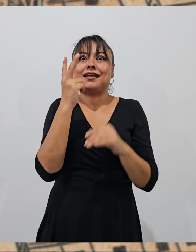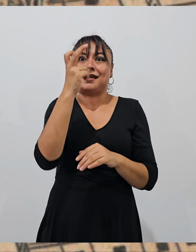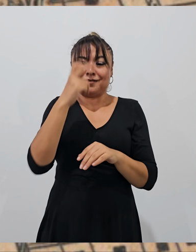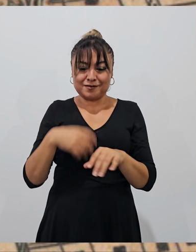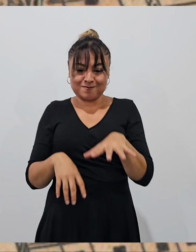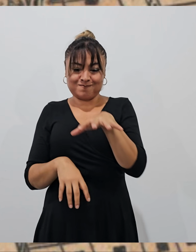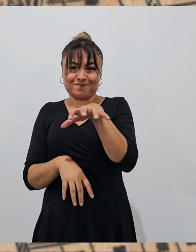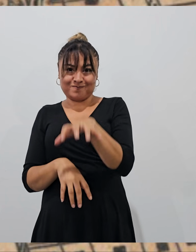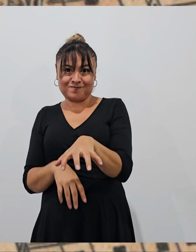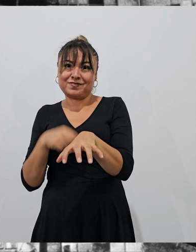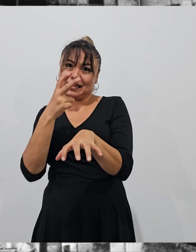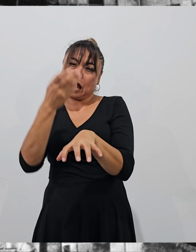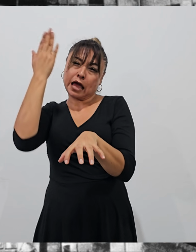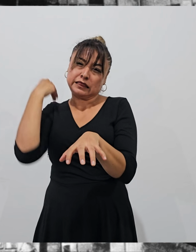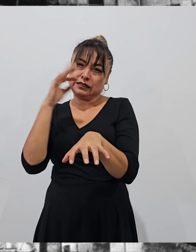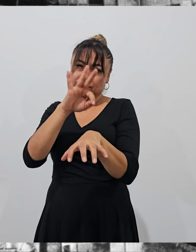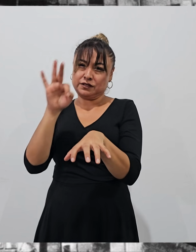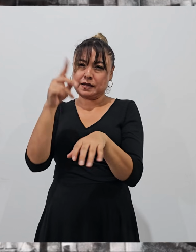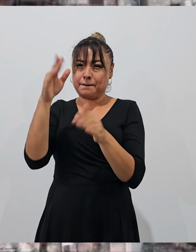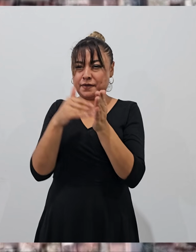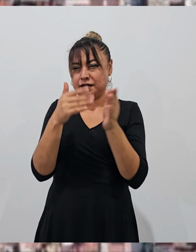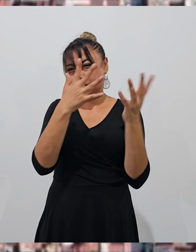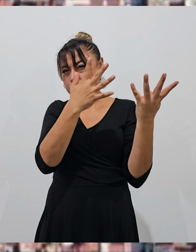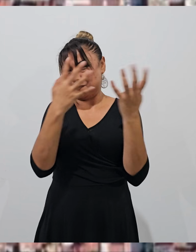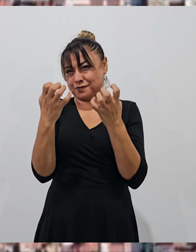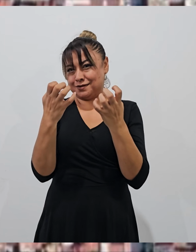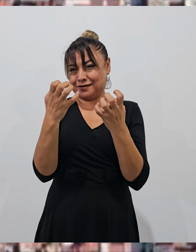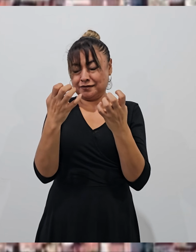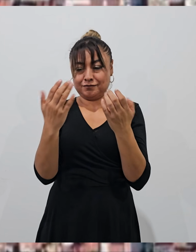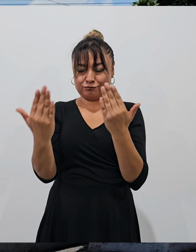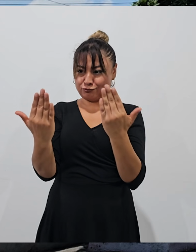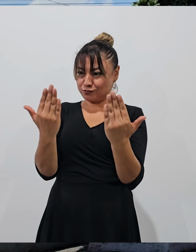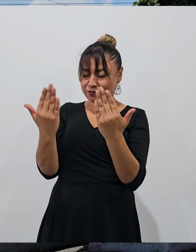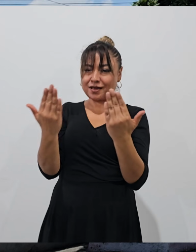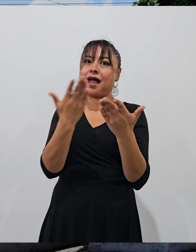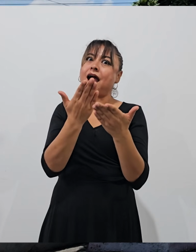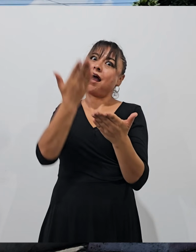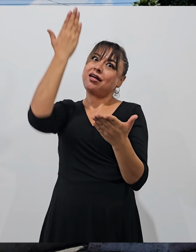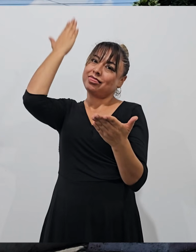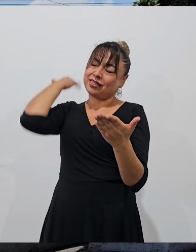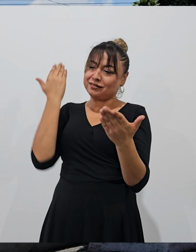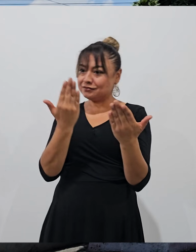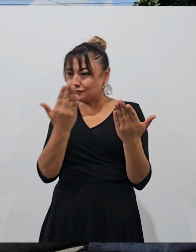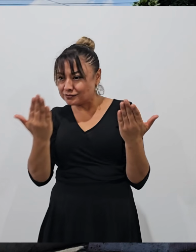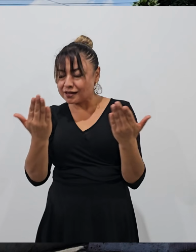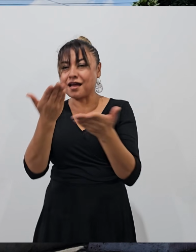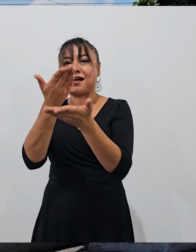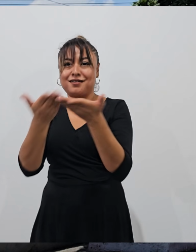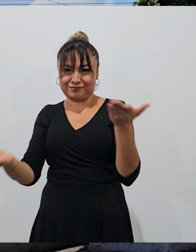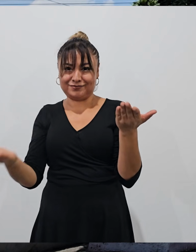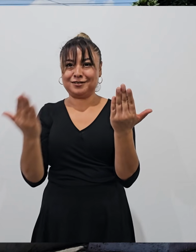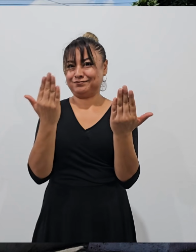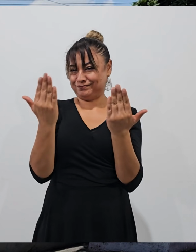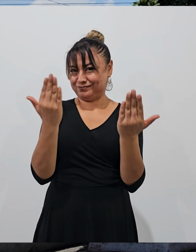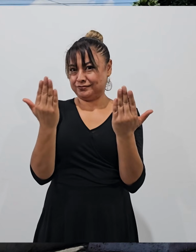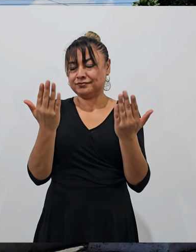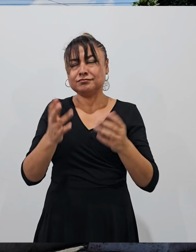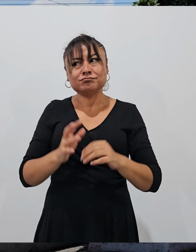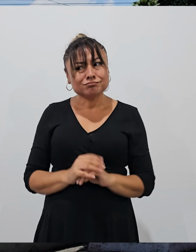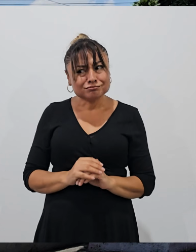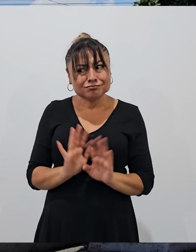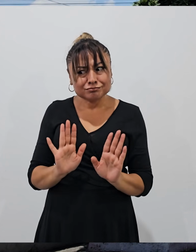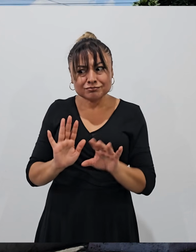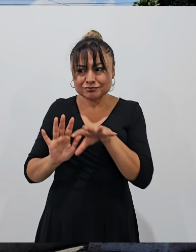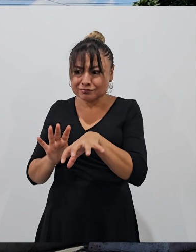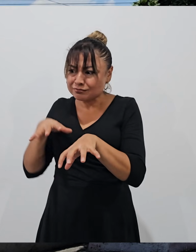en un plano de 1900. Y esta es una comparación del antes y en la actualidad. ¿Y entonces qué fue lo que pasó con las manzanas y con todas las edificaciones aledañas al